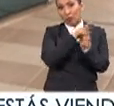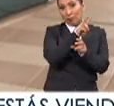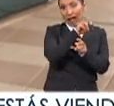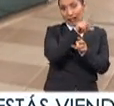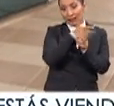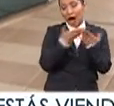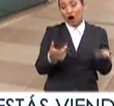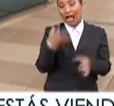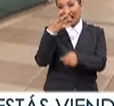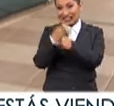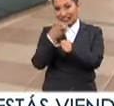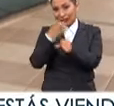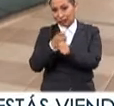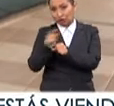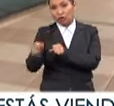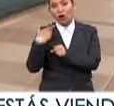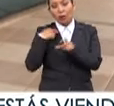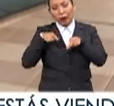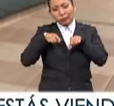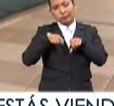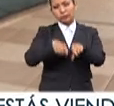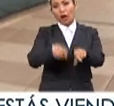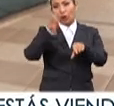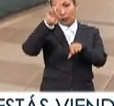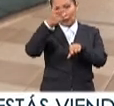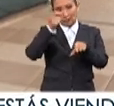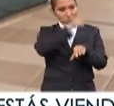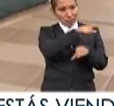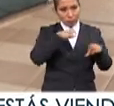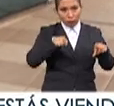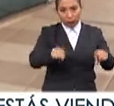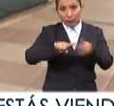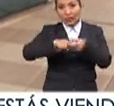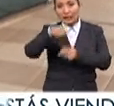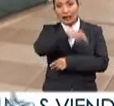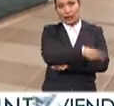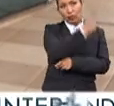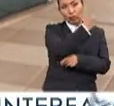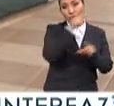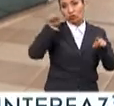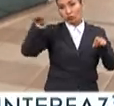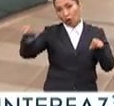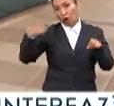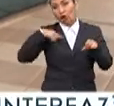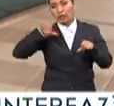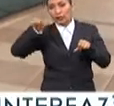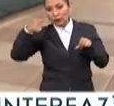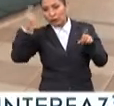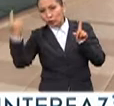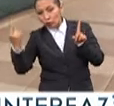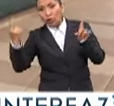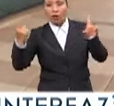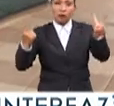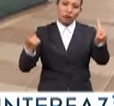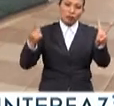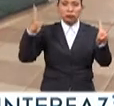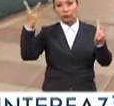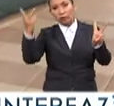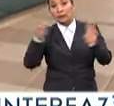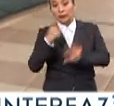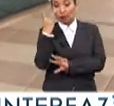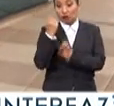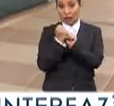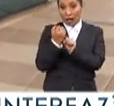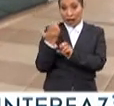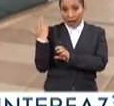valencia ahora haremos el quinto vamos en paralelo a esta universidad empezaron aquí el 1 y nosotros a posteriori y así hemos seguido pues hace